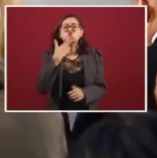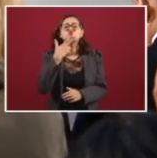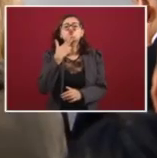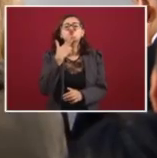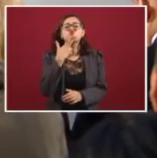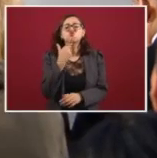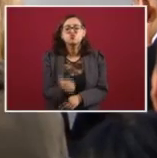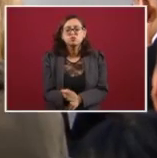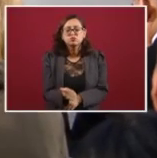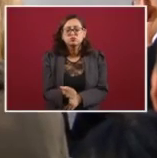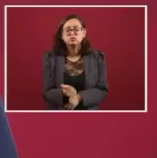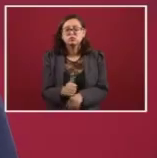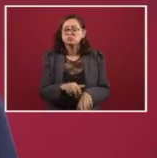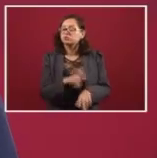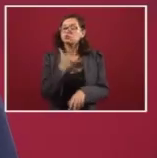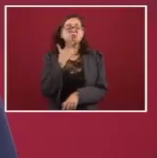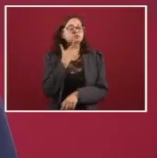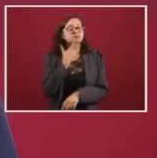no funcionan.